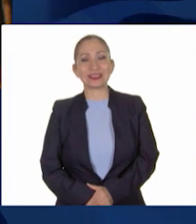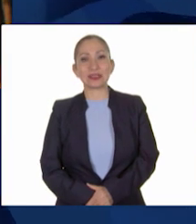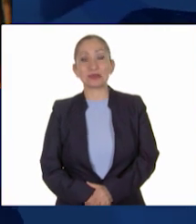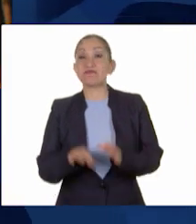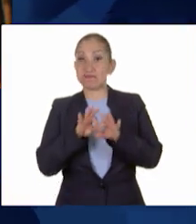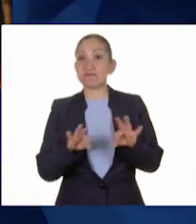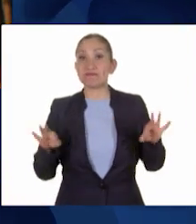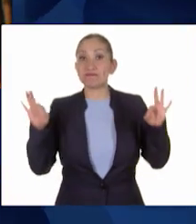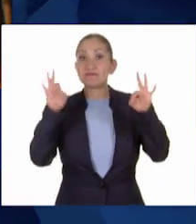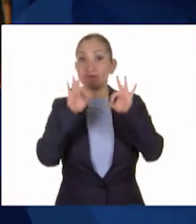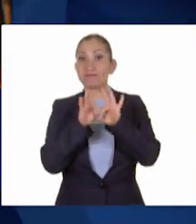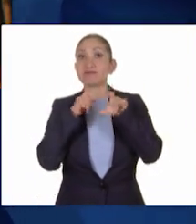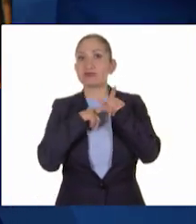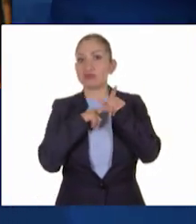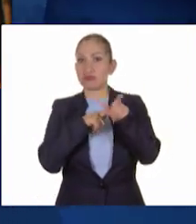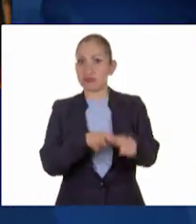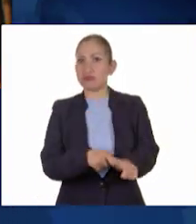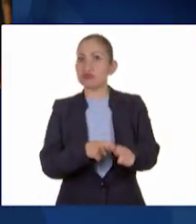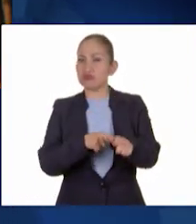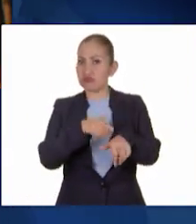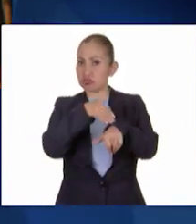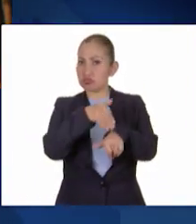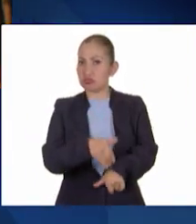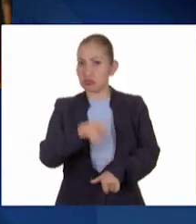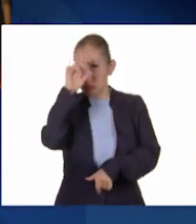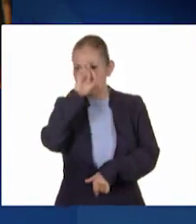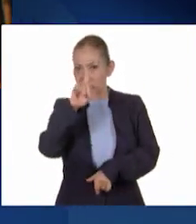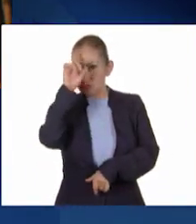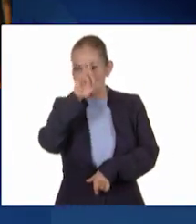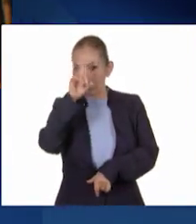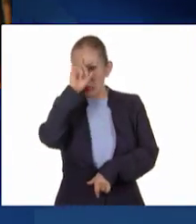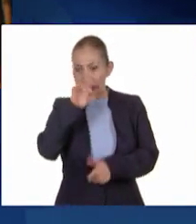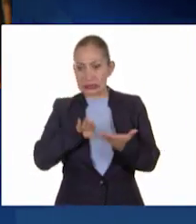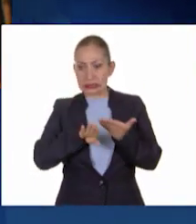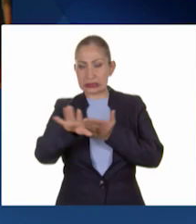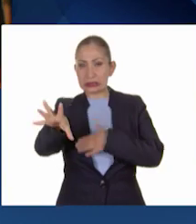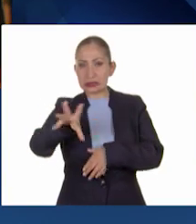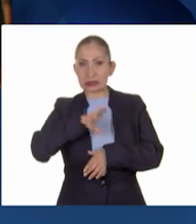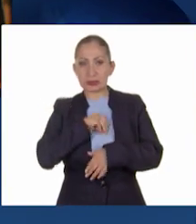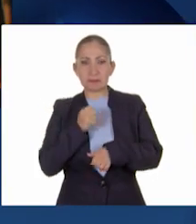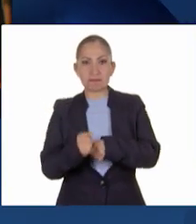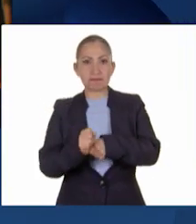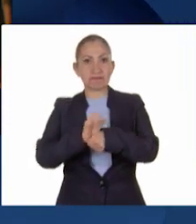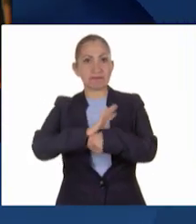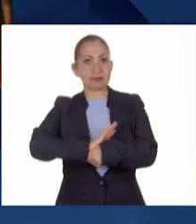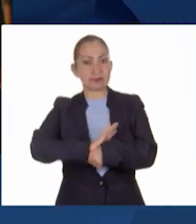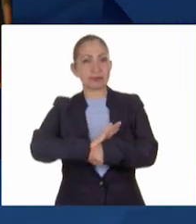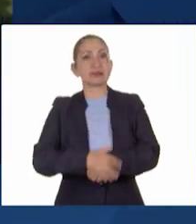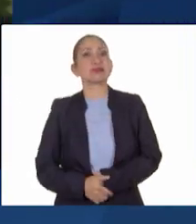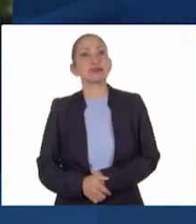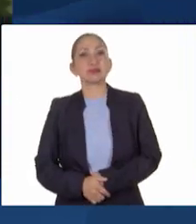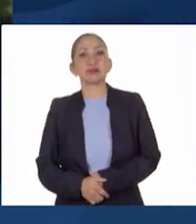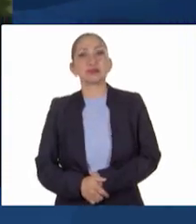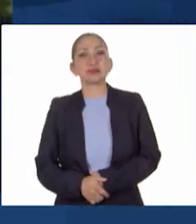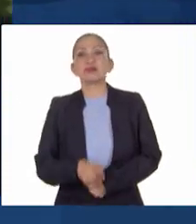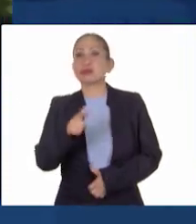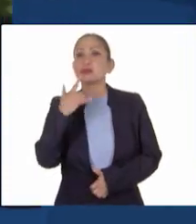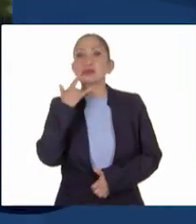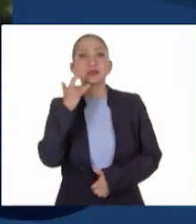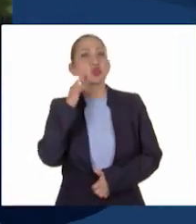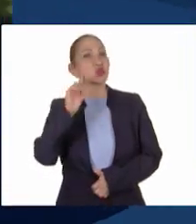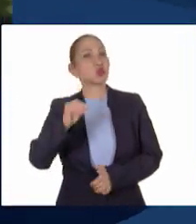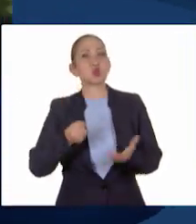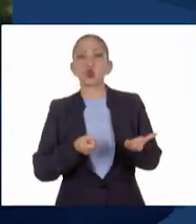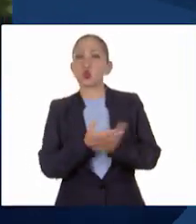Es muy importante continuar con las recomendaciones para evitar contagios de COVID. Trata de